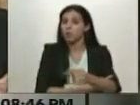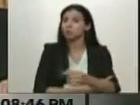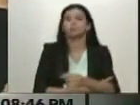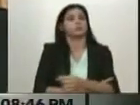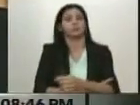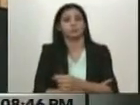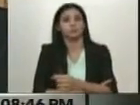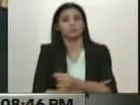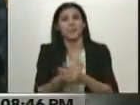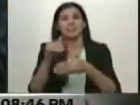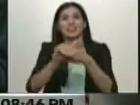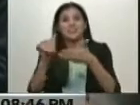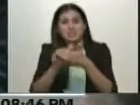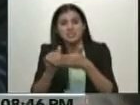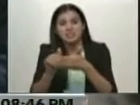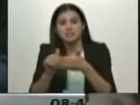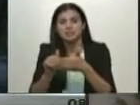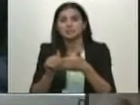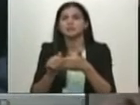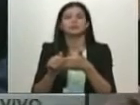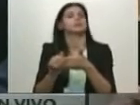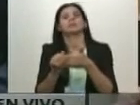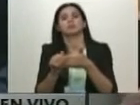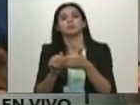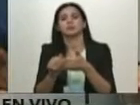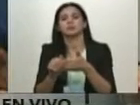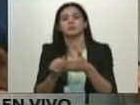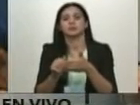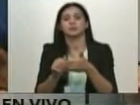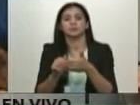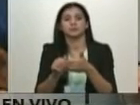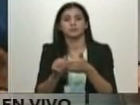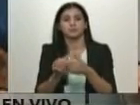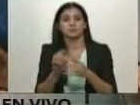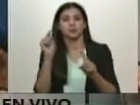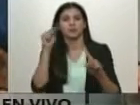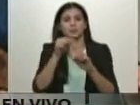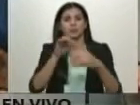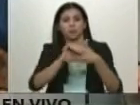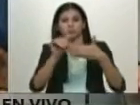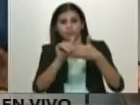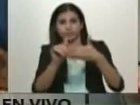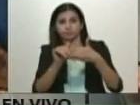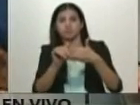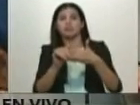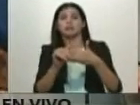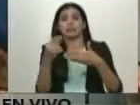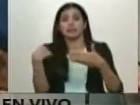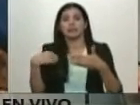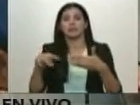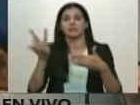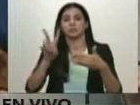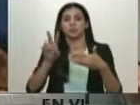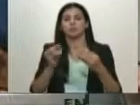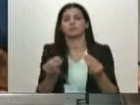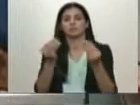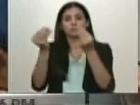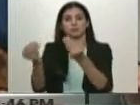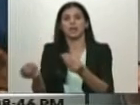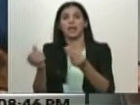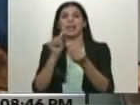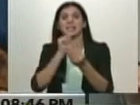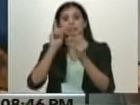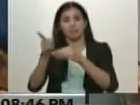tanto en divisas, en el plan de acupuntura económica de las divisas, de poner las divisas que tiene el país donde deben estar